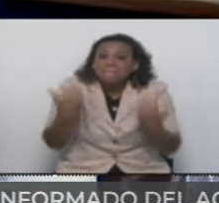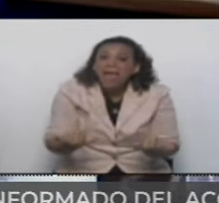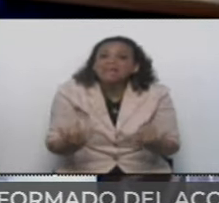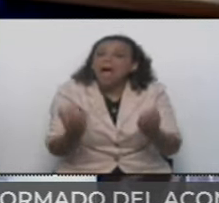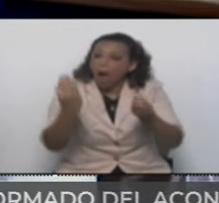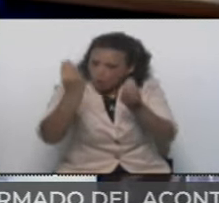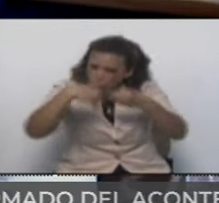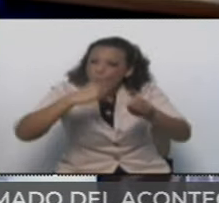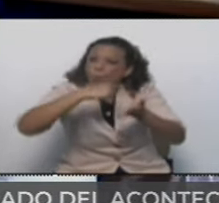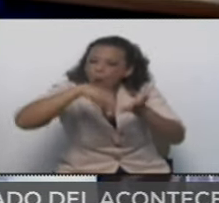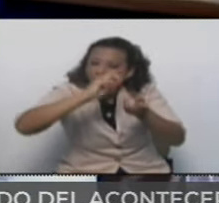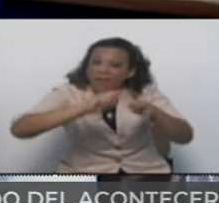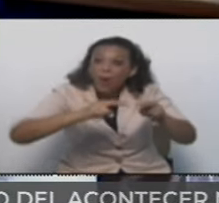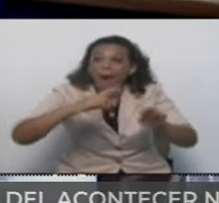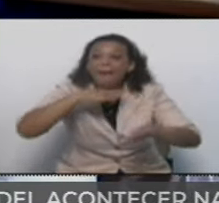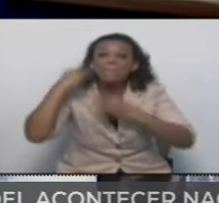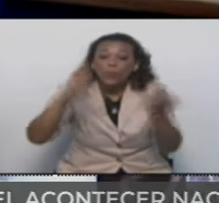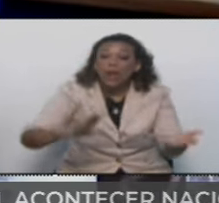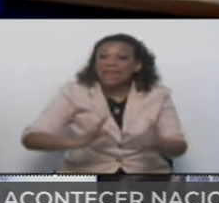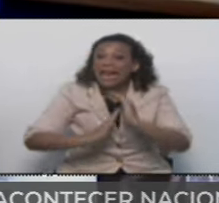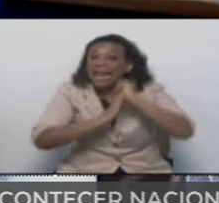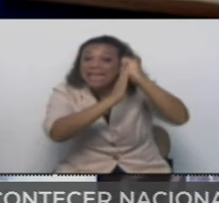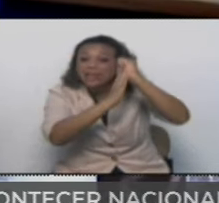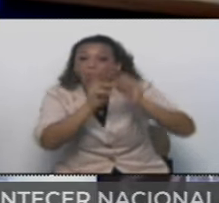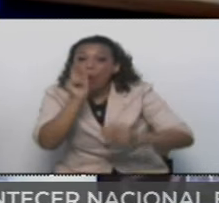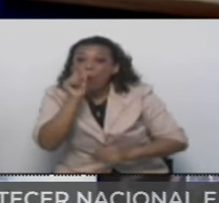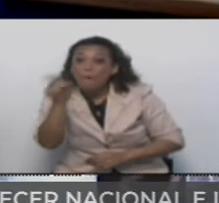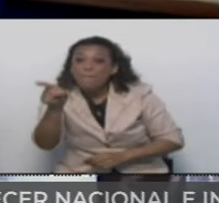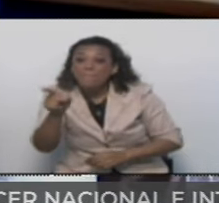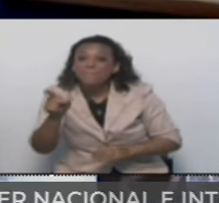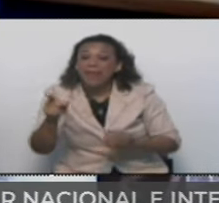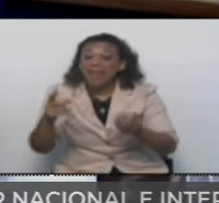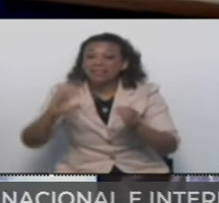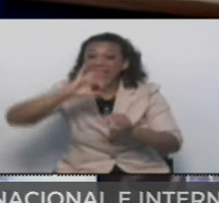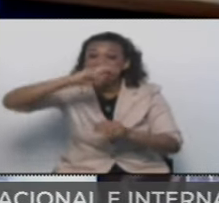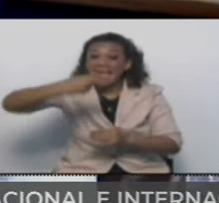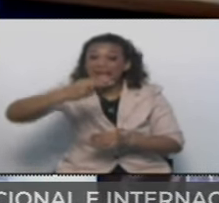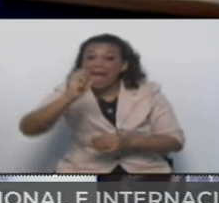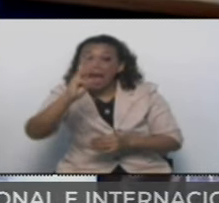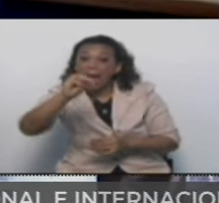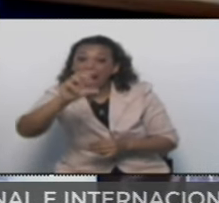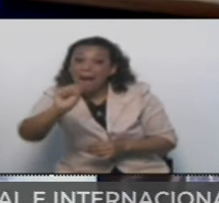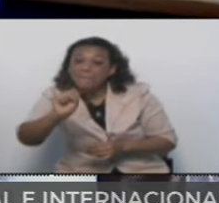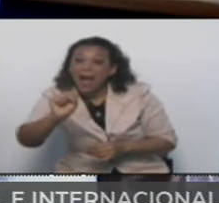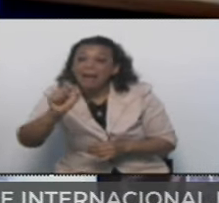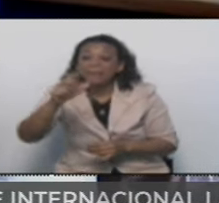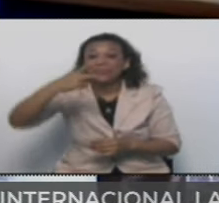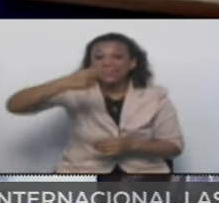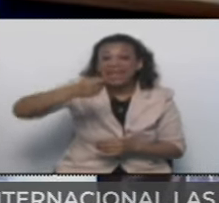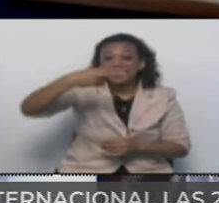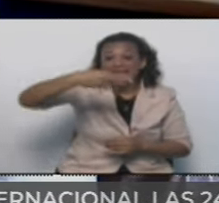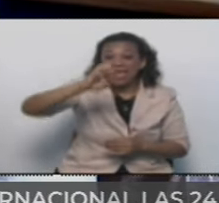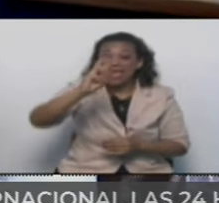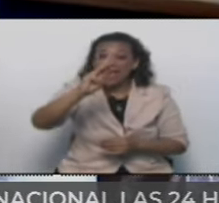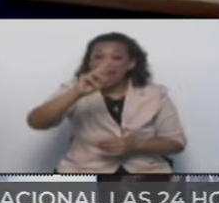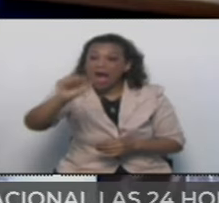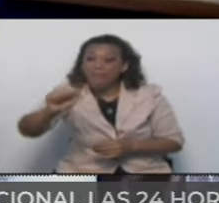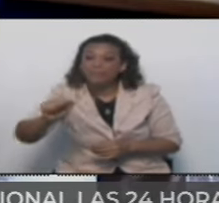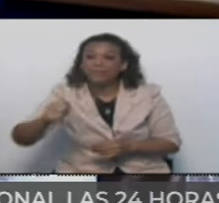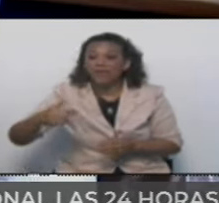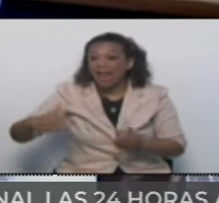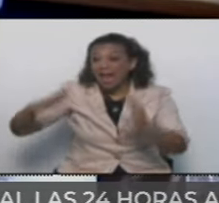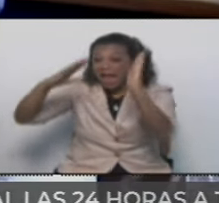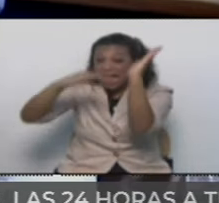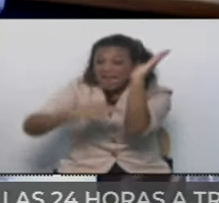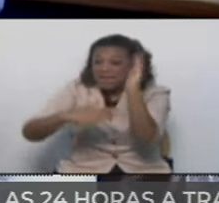estaba negociando, mataron al líder de Hamas en la ciudad de Teherán, allá en la mítica